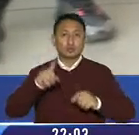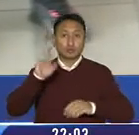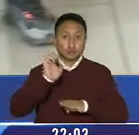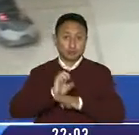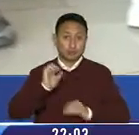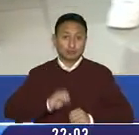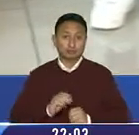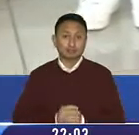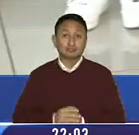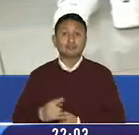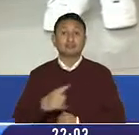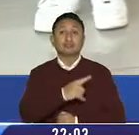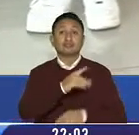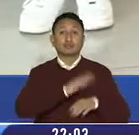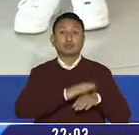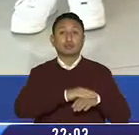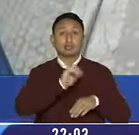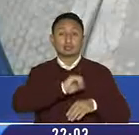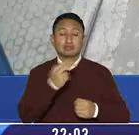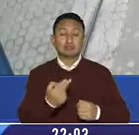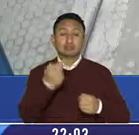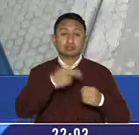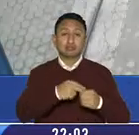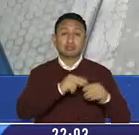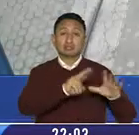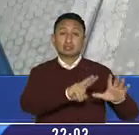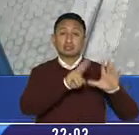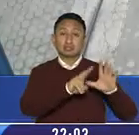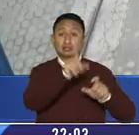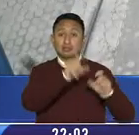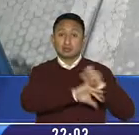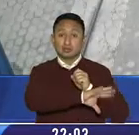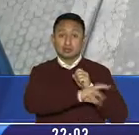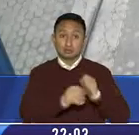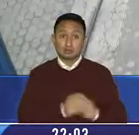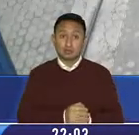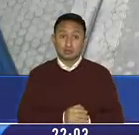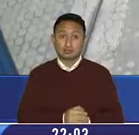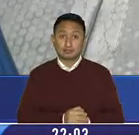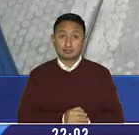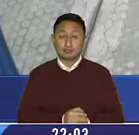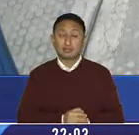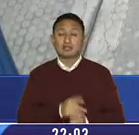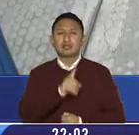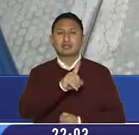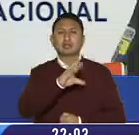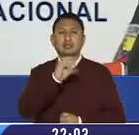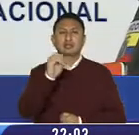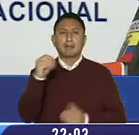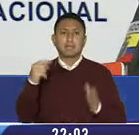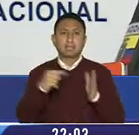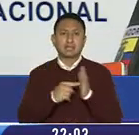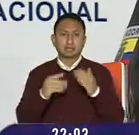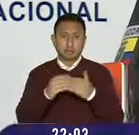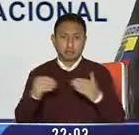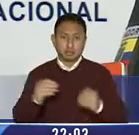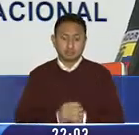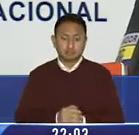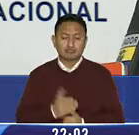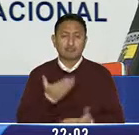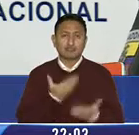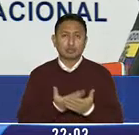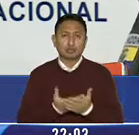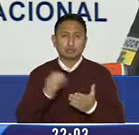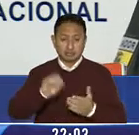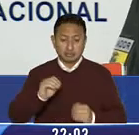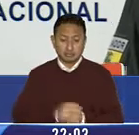al menos se les atribuiría la participación en 7 eventos delictivos donde habrían robado más de $100,000. Tenemos evidenciado el